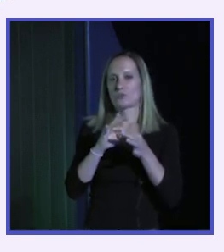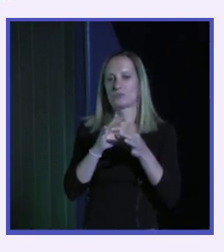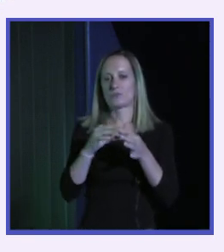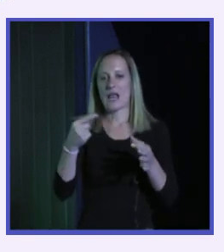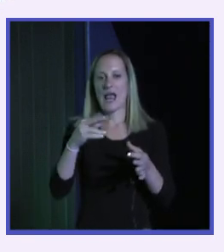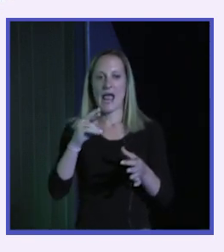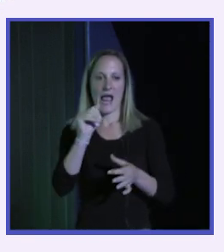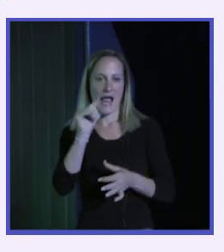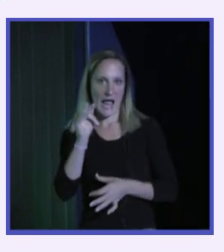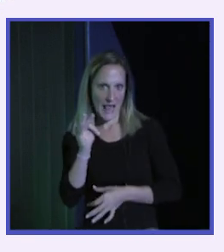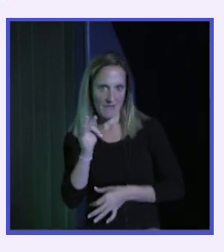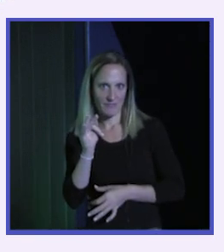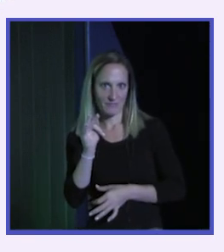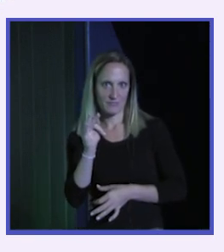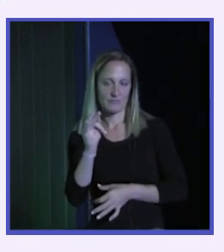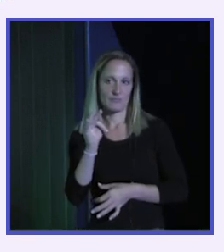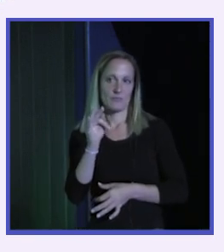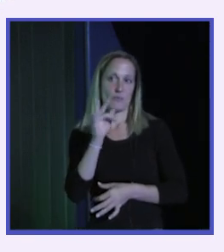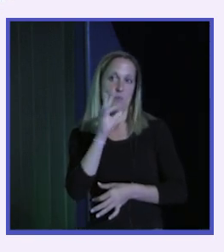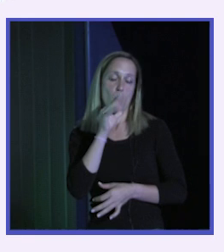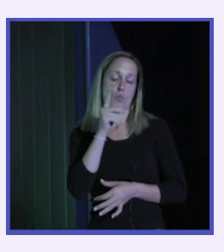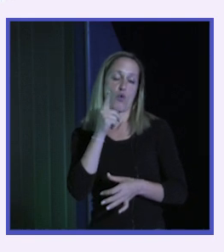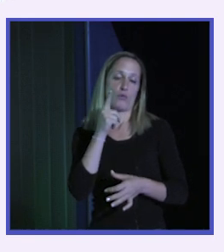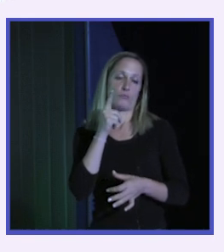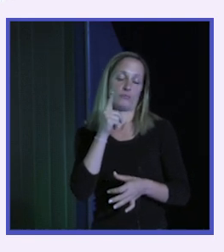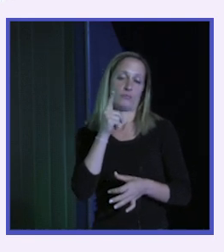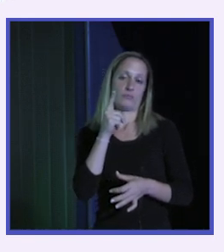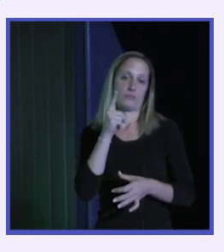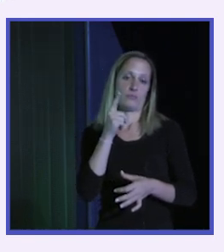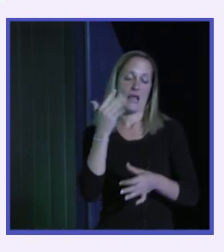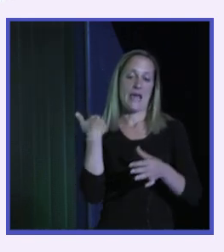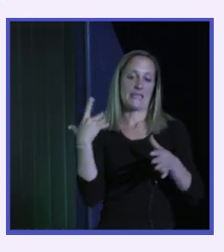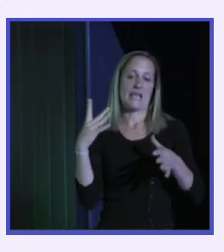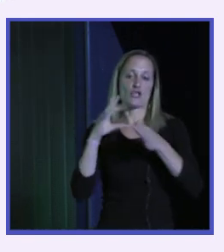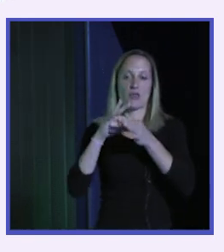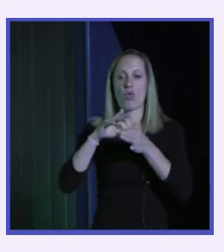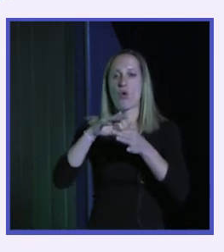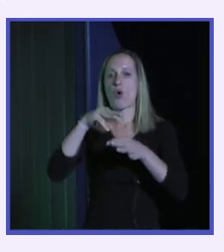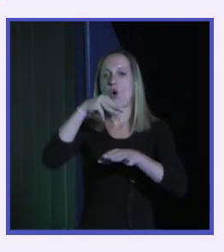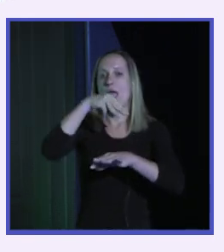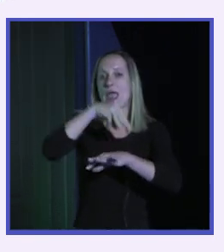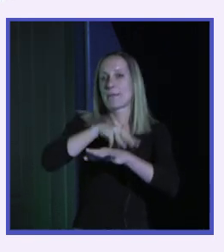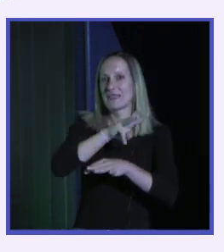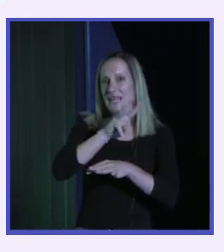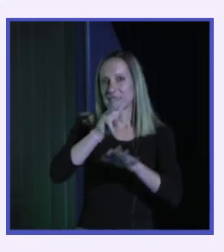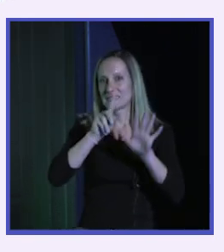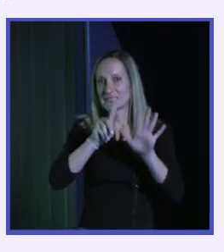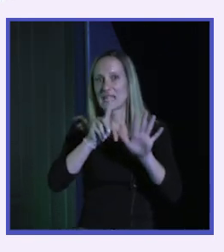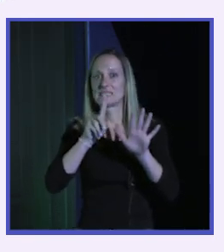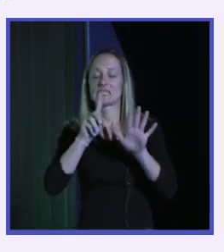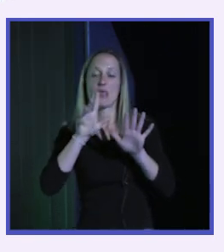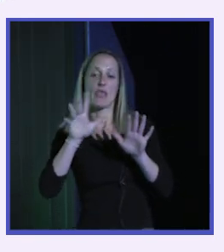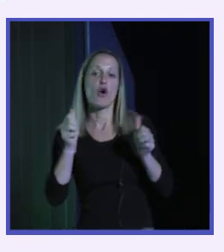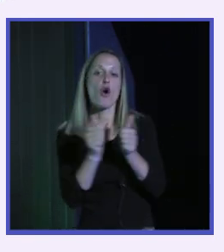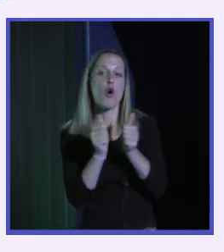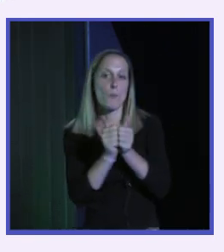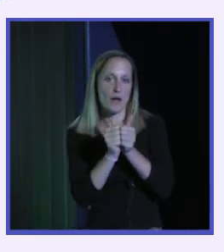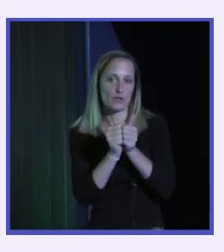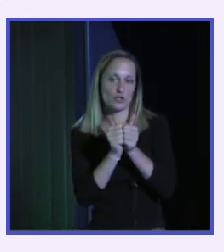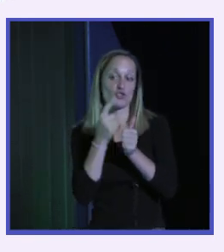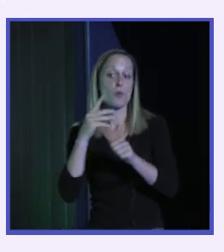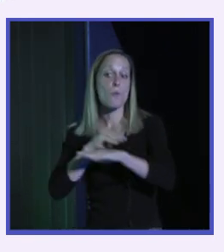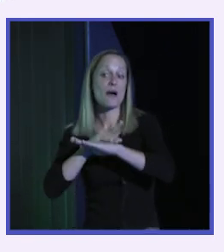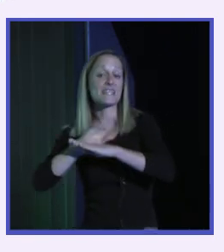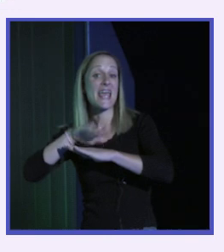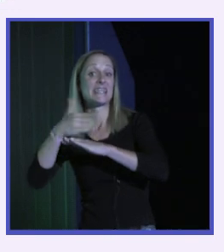bastantes, que ya vienen asociados a M365 Copilot, lo conectamos a una base de datos externa. En este caso